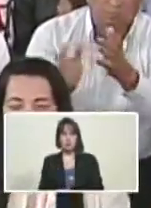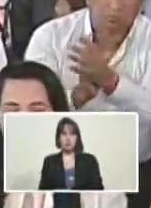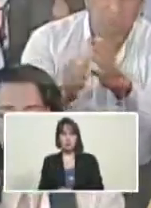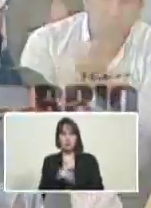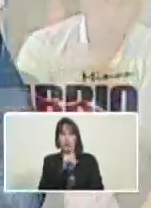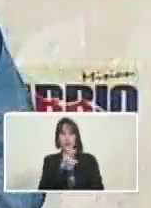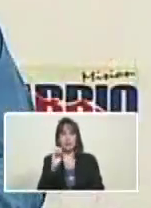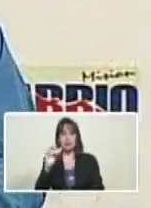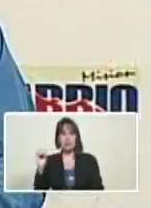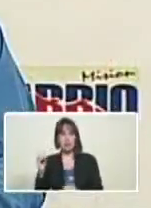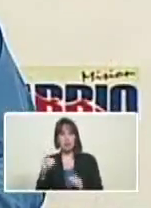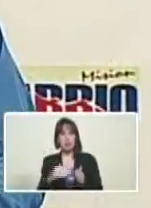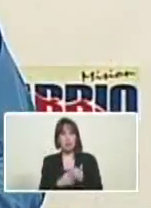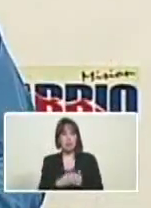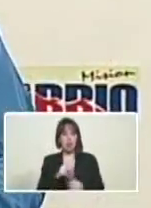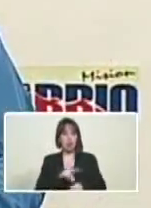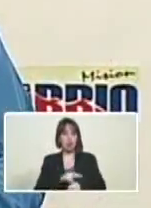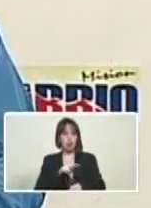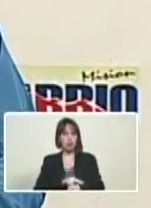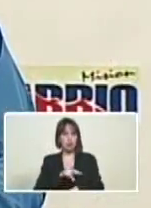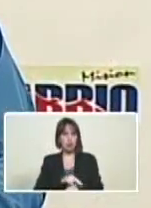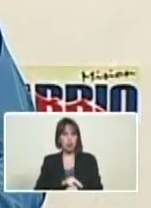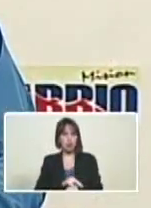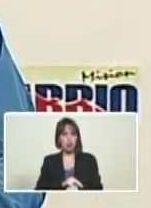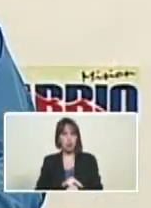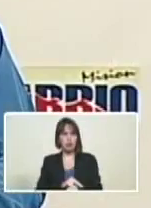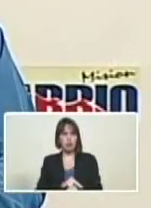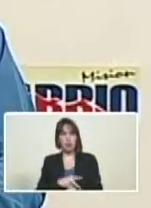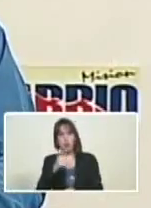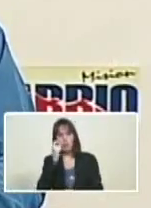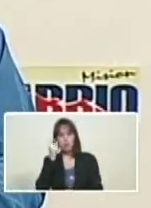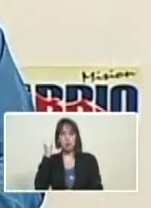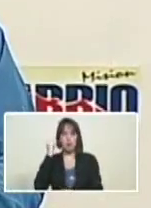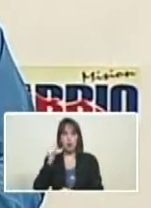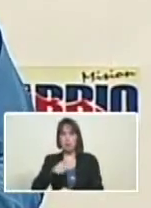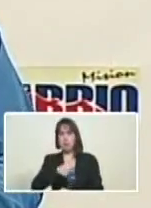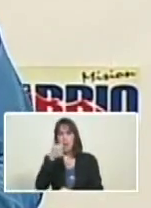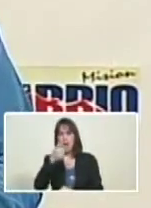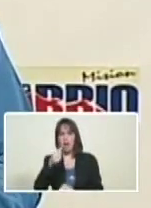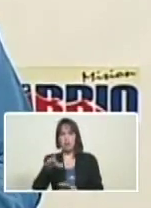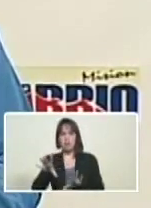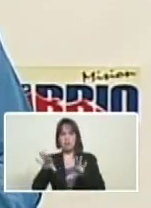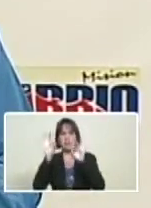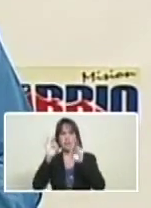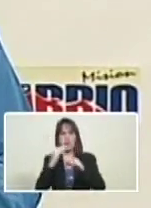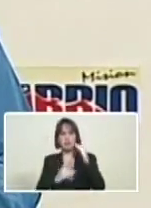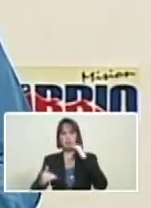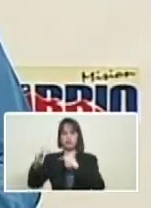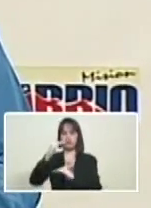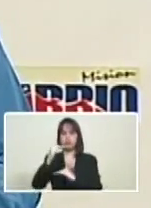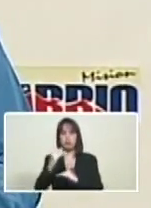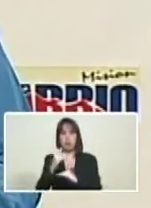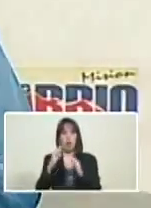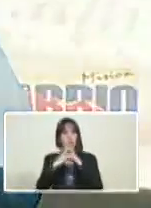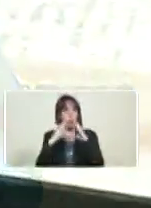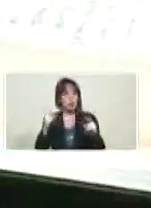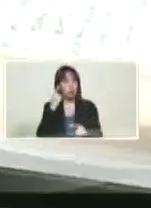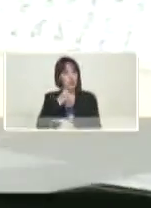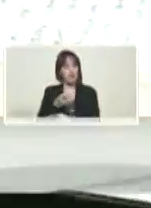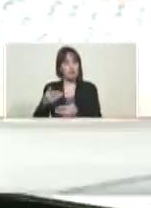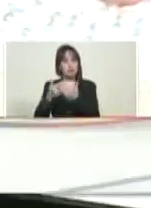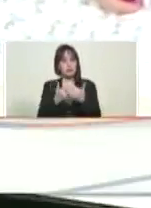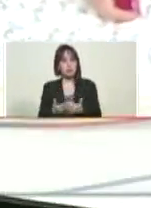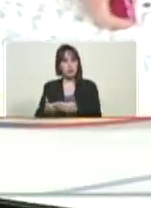100.000 médicos y médicas, más los especialistas. Porque sigo insistiendo, aquí todos tienen que estudiar.